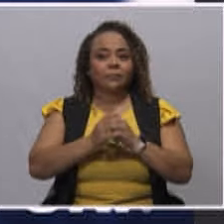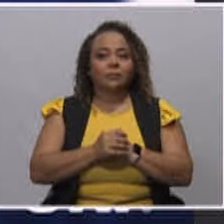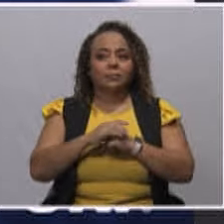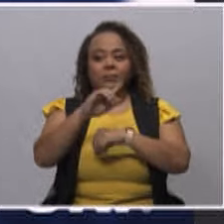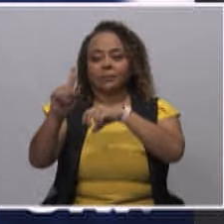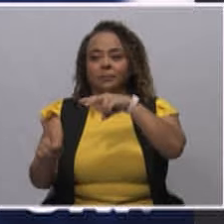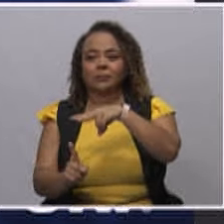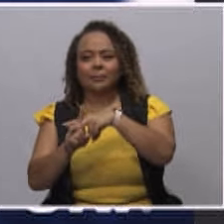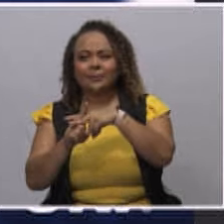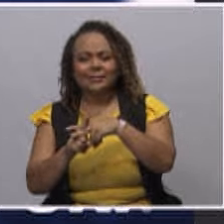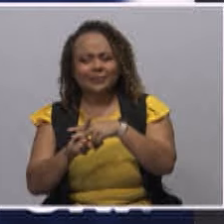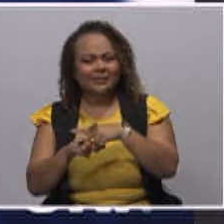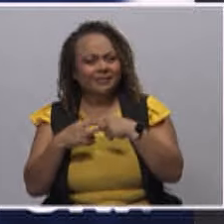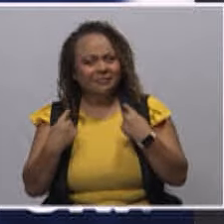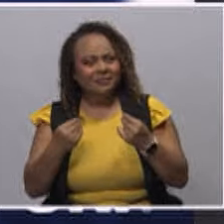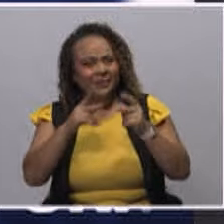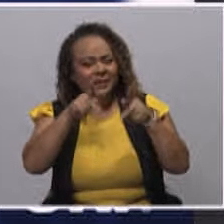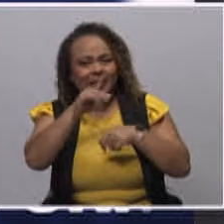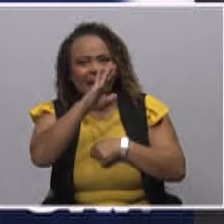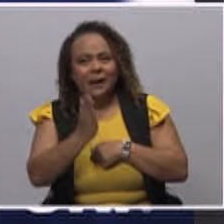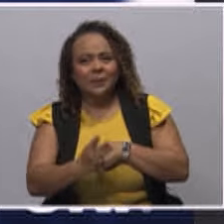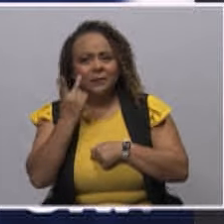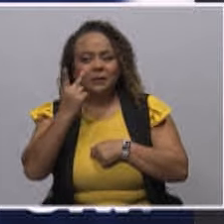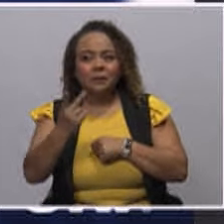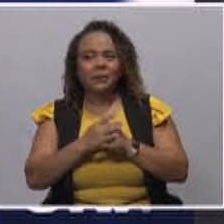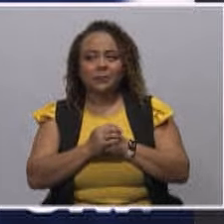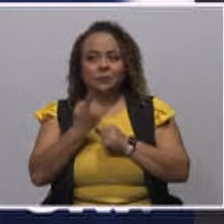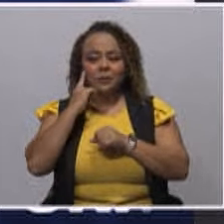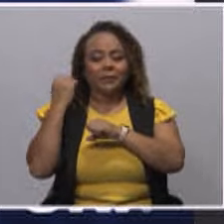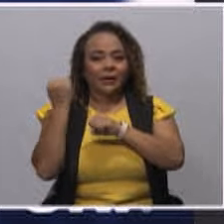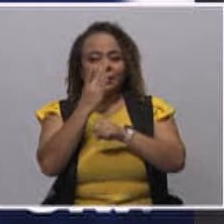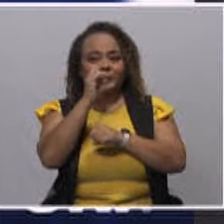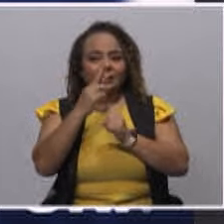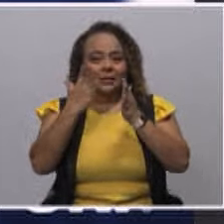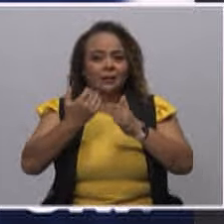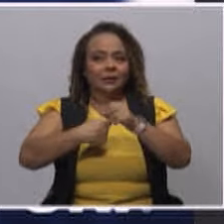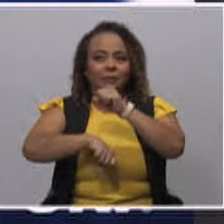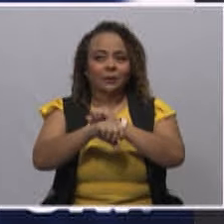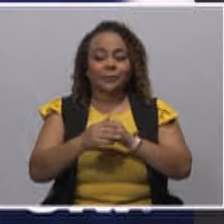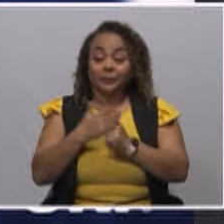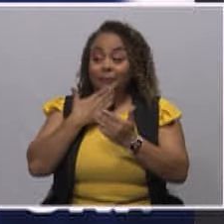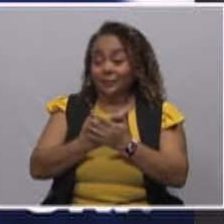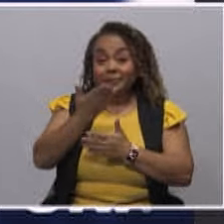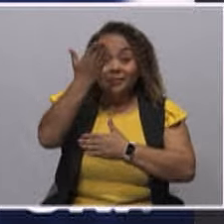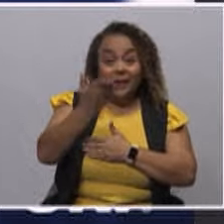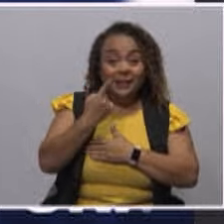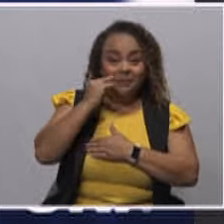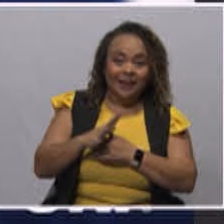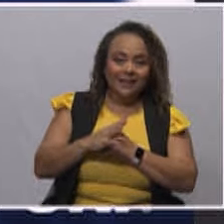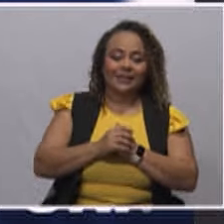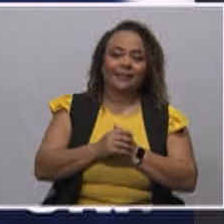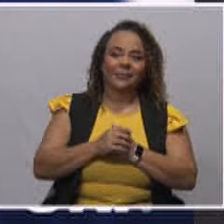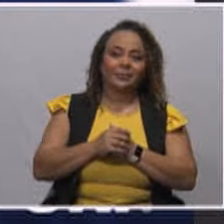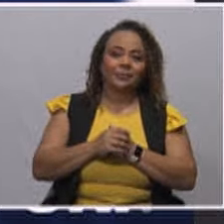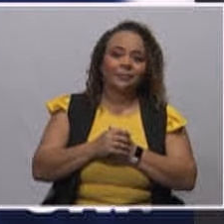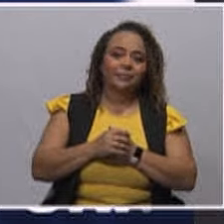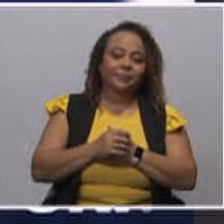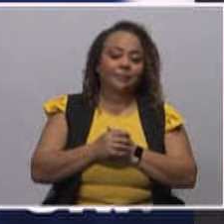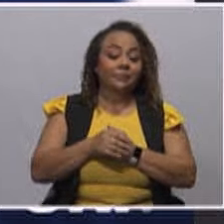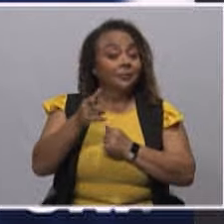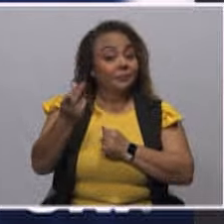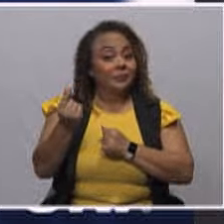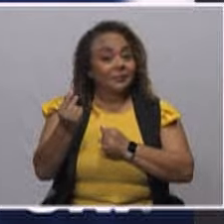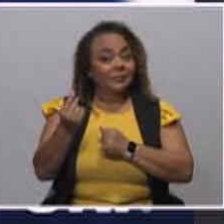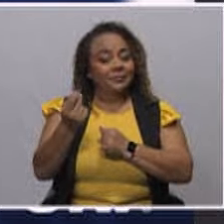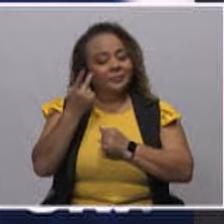aparecía cada persona que jamás había visto pasar por la federación costaricense de fútbol Bueno pues eso parece que eh o ese dinero